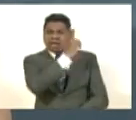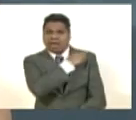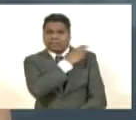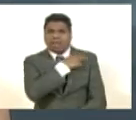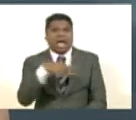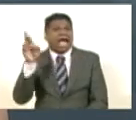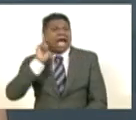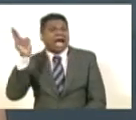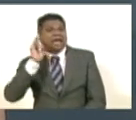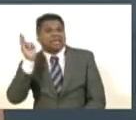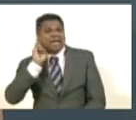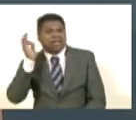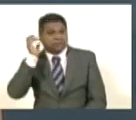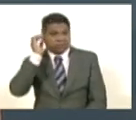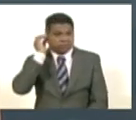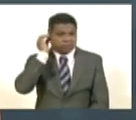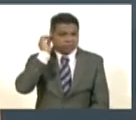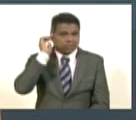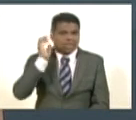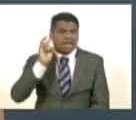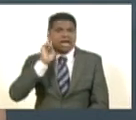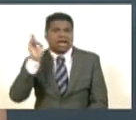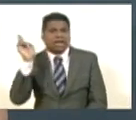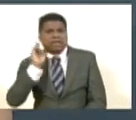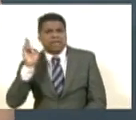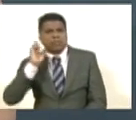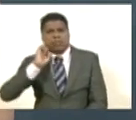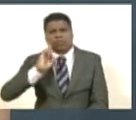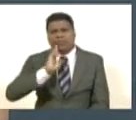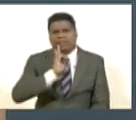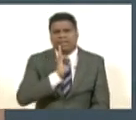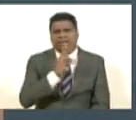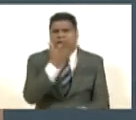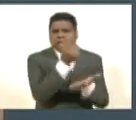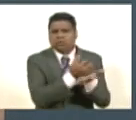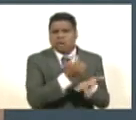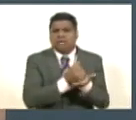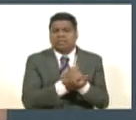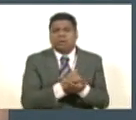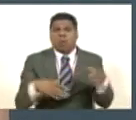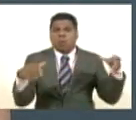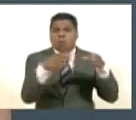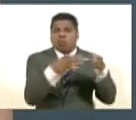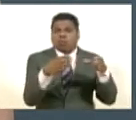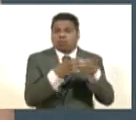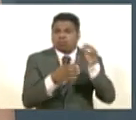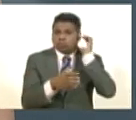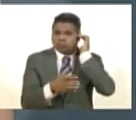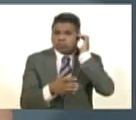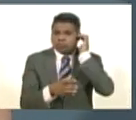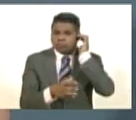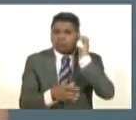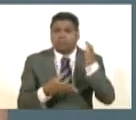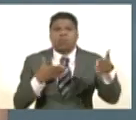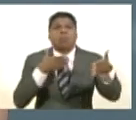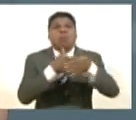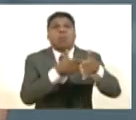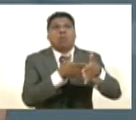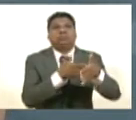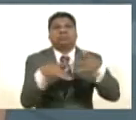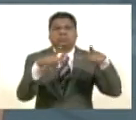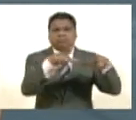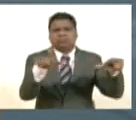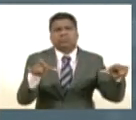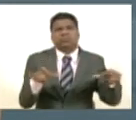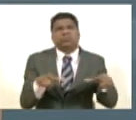Elevación Bolivariana. Esto se ubica en el estado Anzoátegui. Allí grupos vandálicos arremetieron contra el local